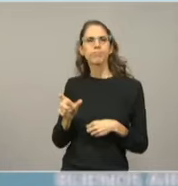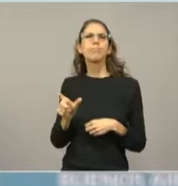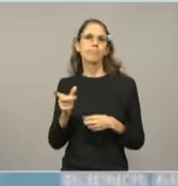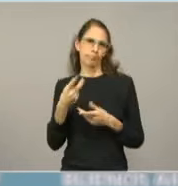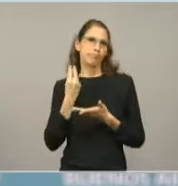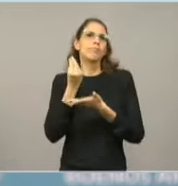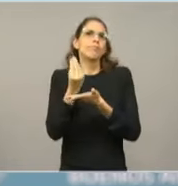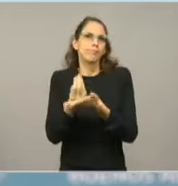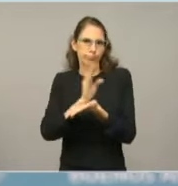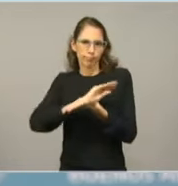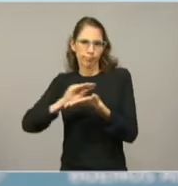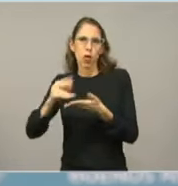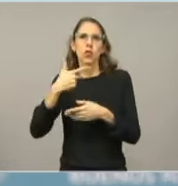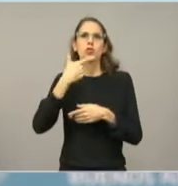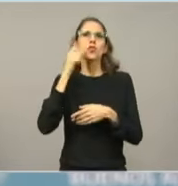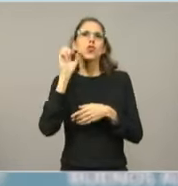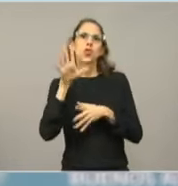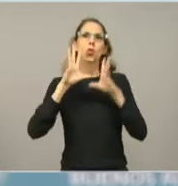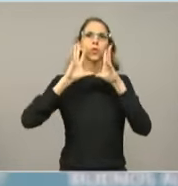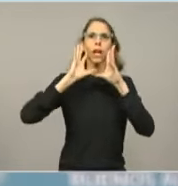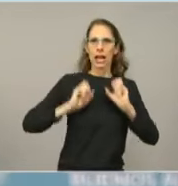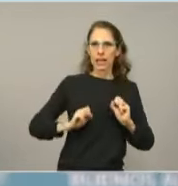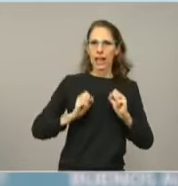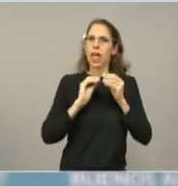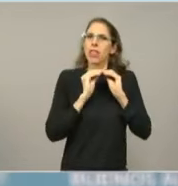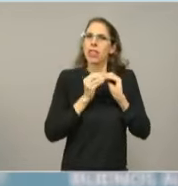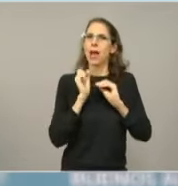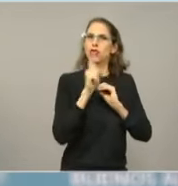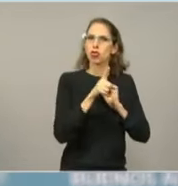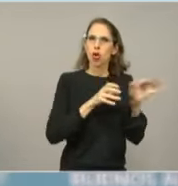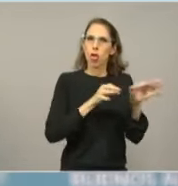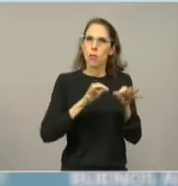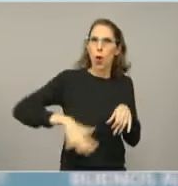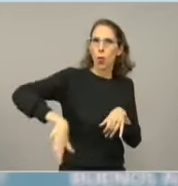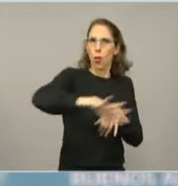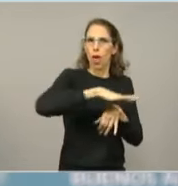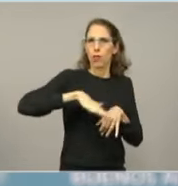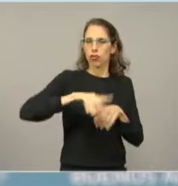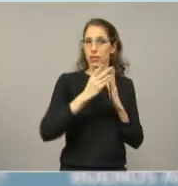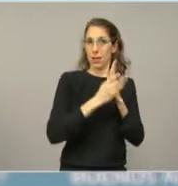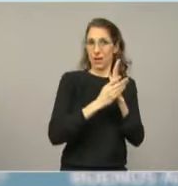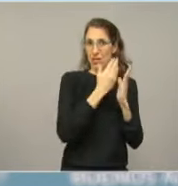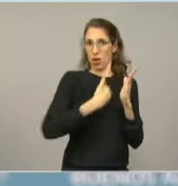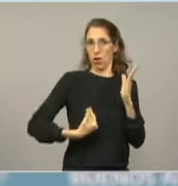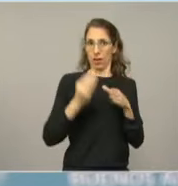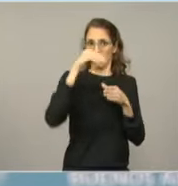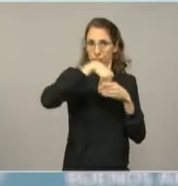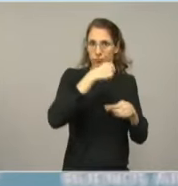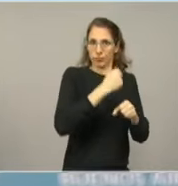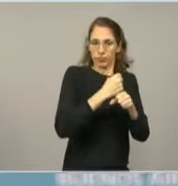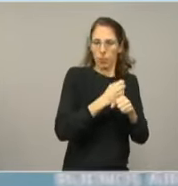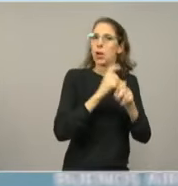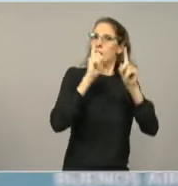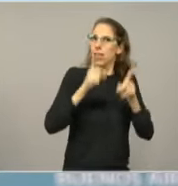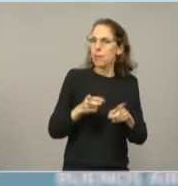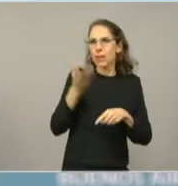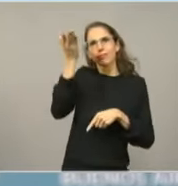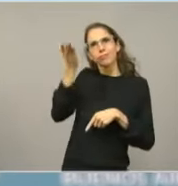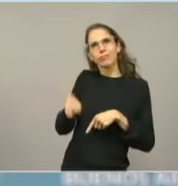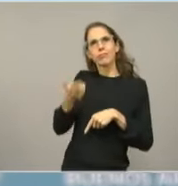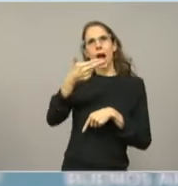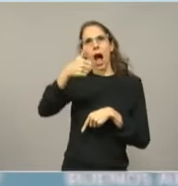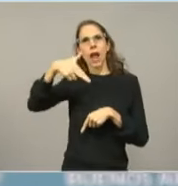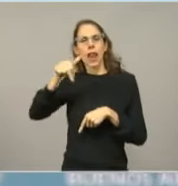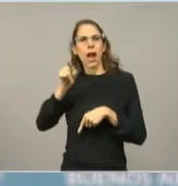funcionaria subsecretaria de asuntos poblacionales del Ministerio de gobierno era para todos nosotros una